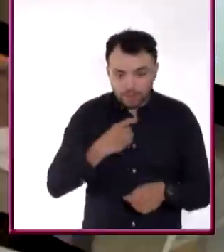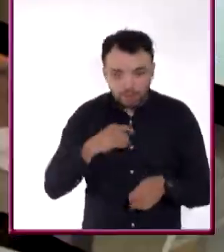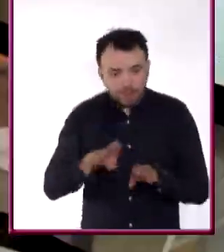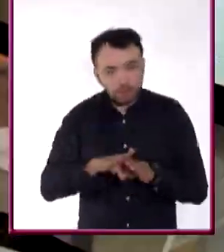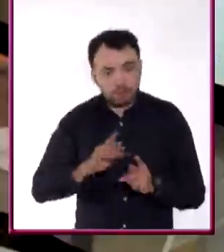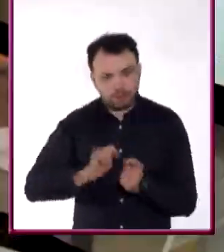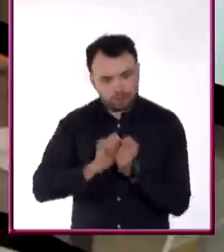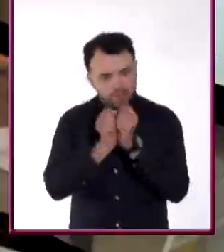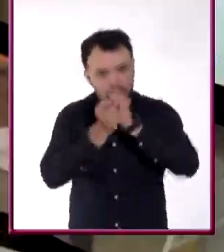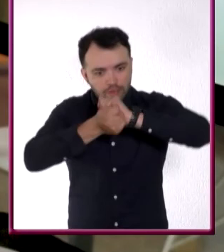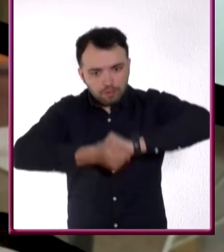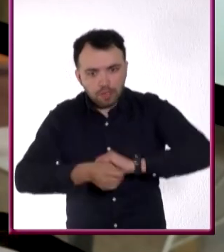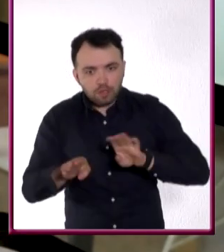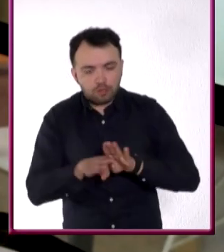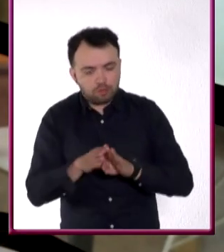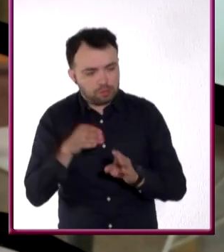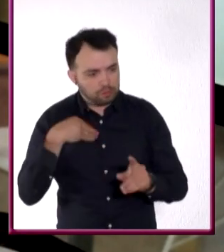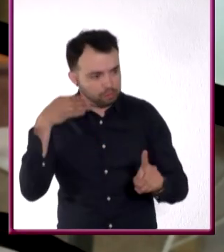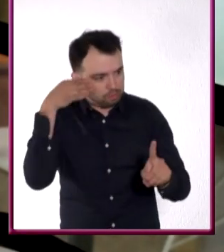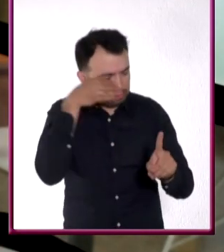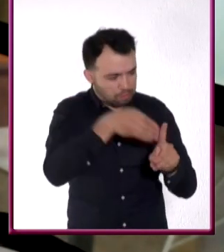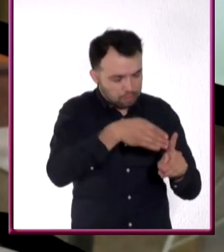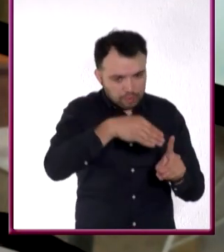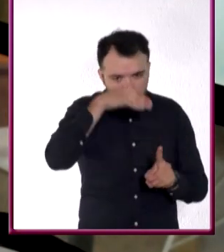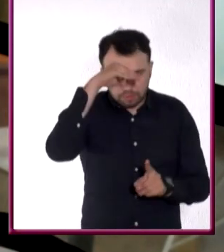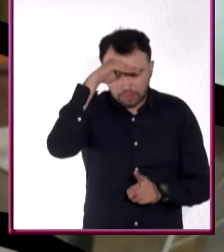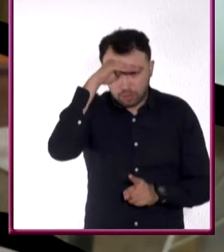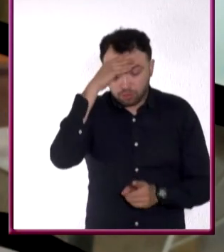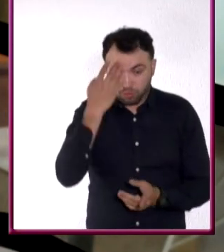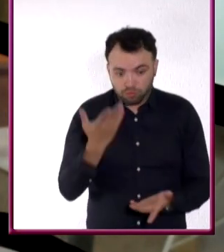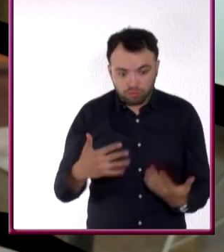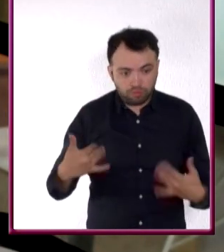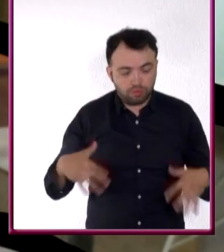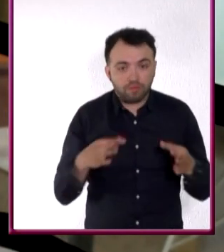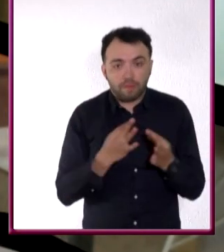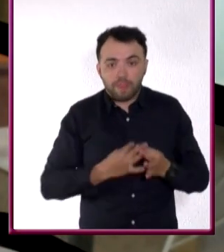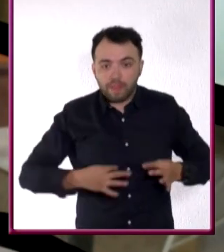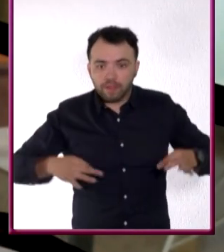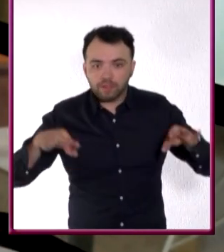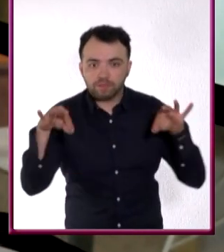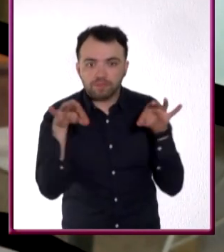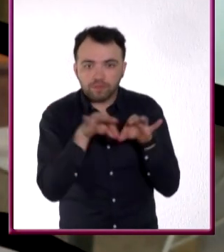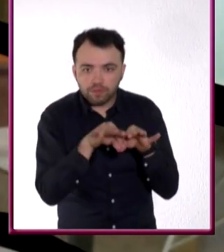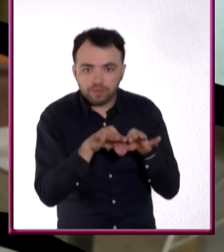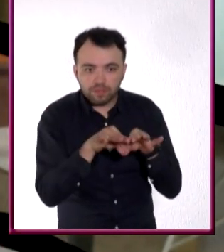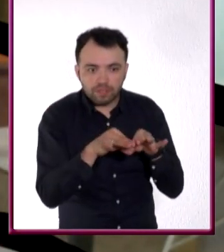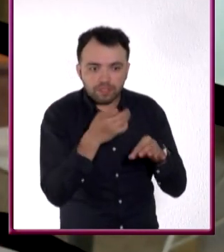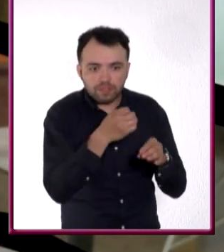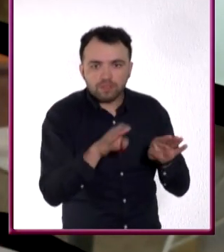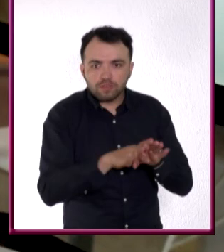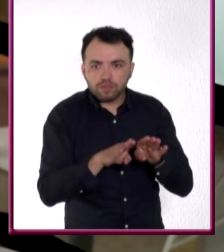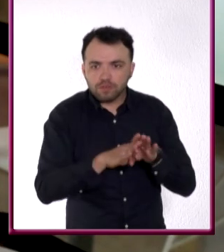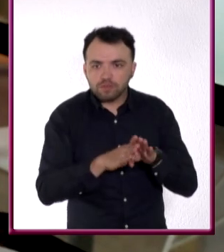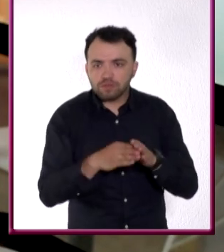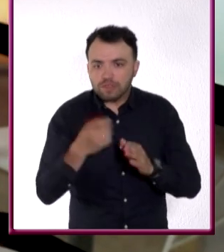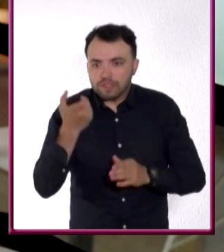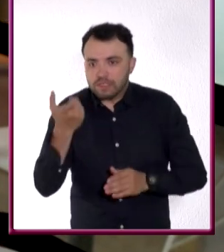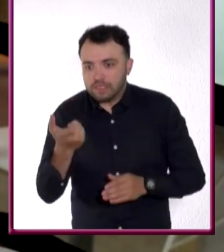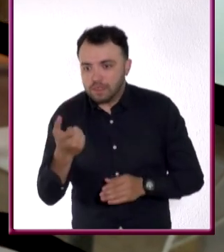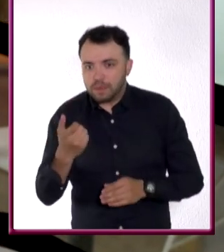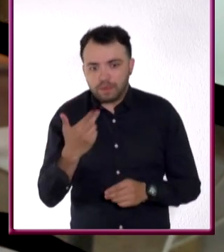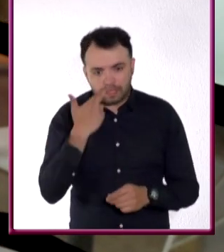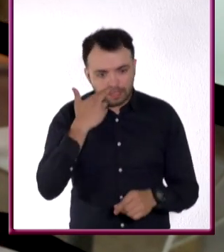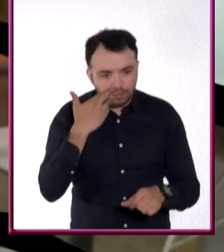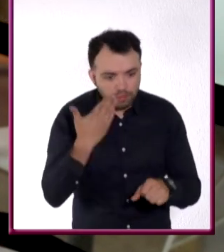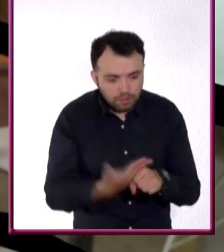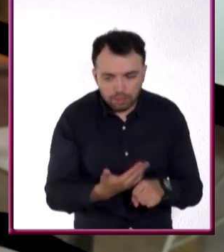esos impactos para, en la medida de lo posible, asumir patrones de comportamiento económico más